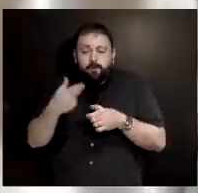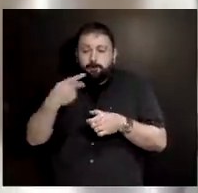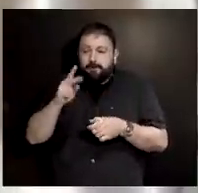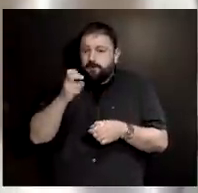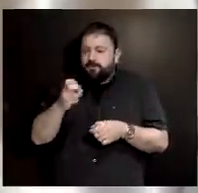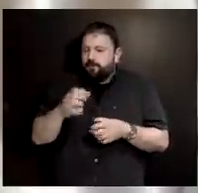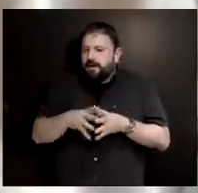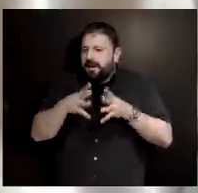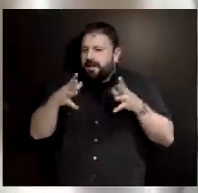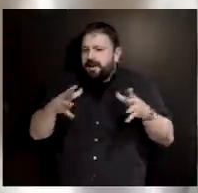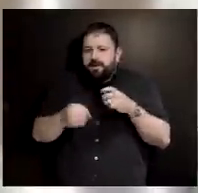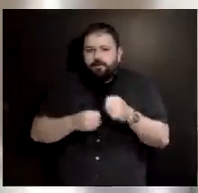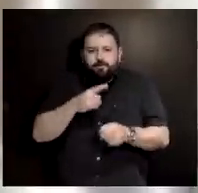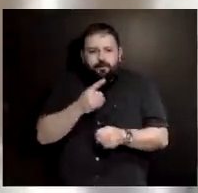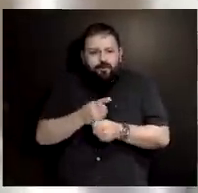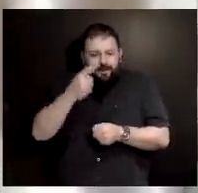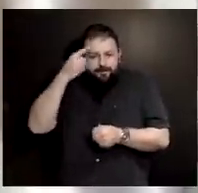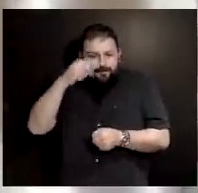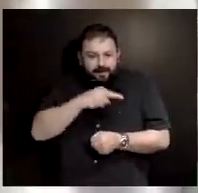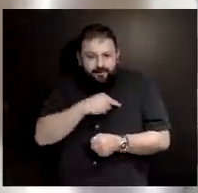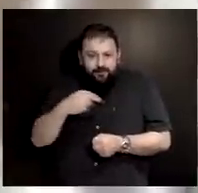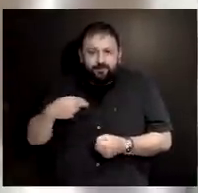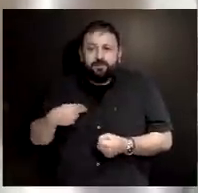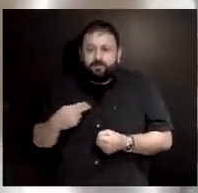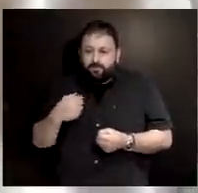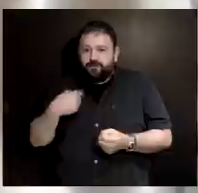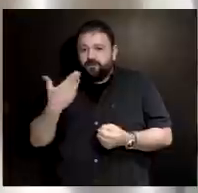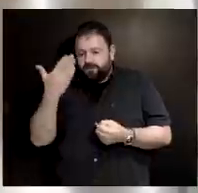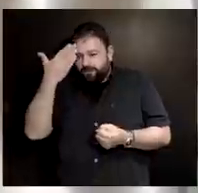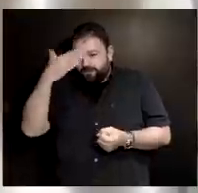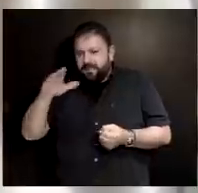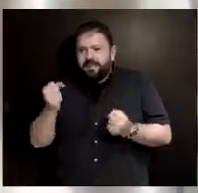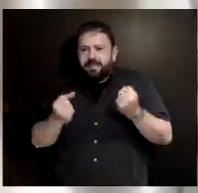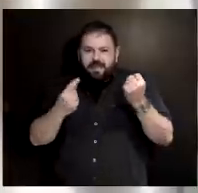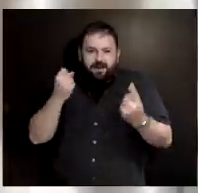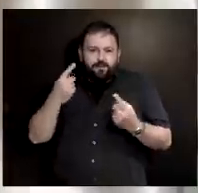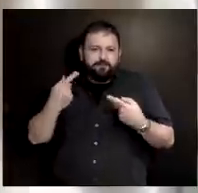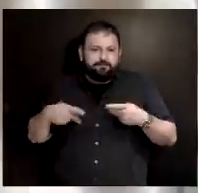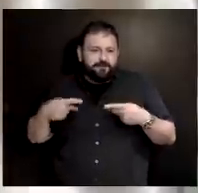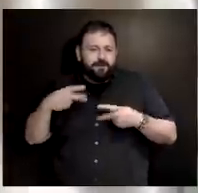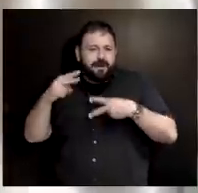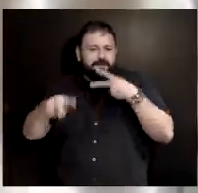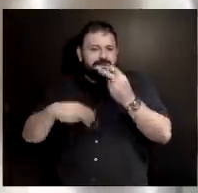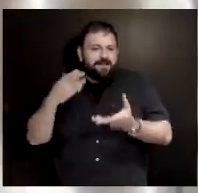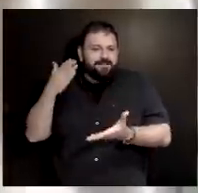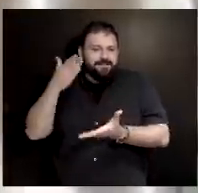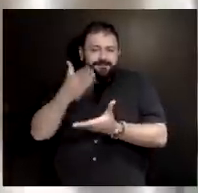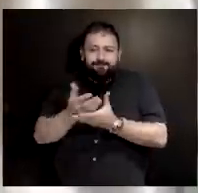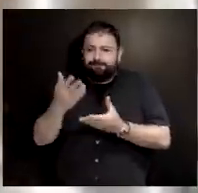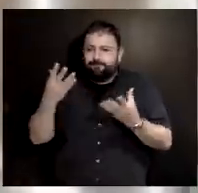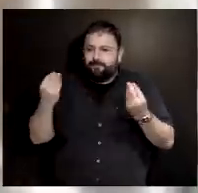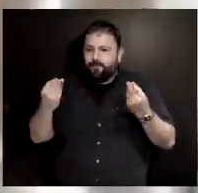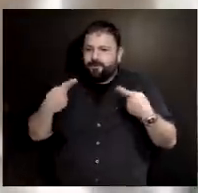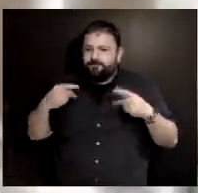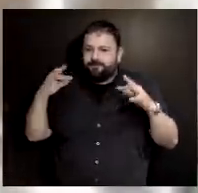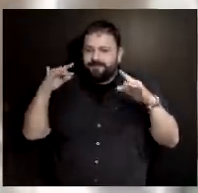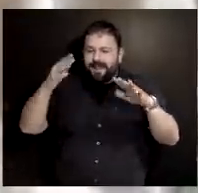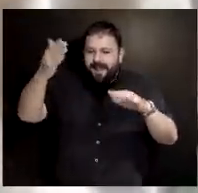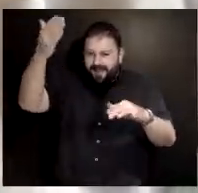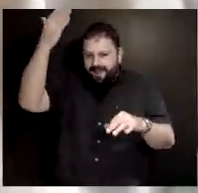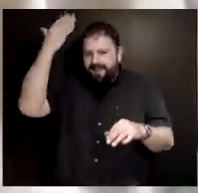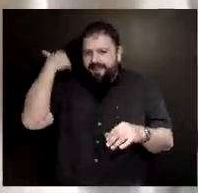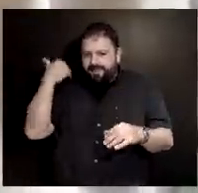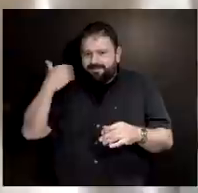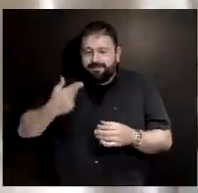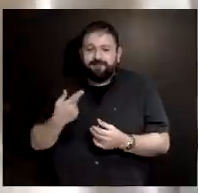algunos de ustedes quizá iban en los años pasados a una sola extravaganas, y en esta ocasión, o un solo rally, y en